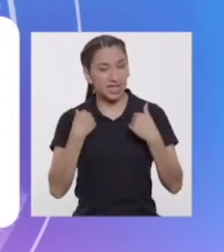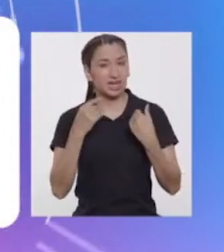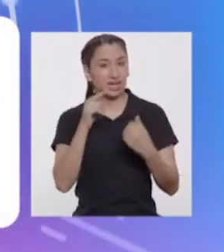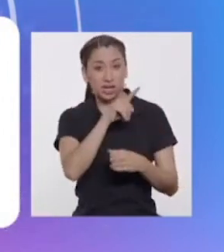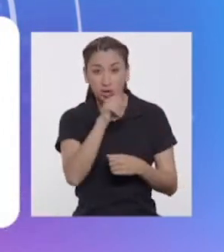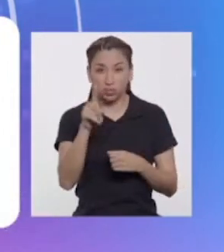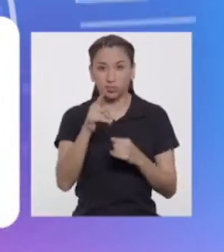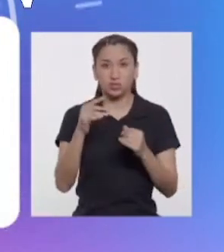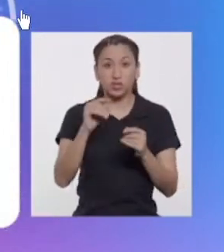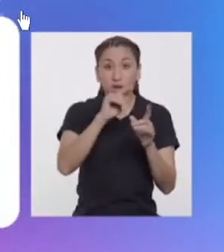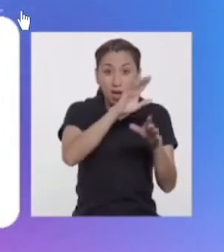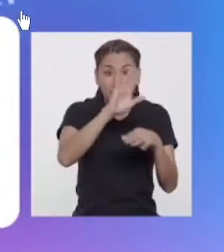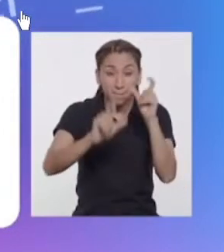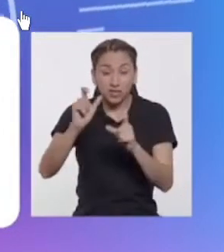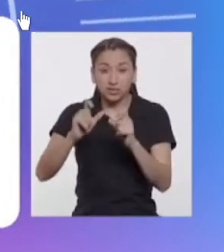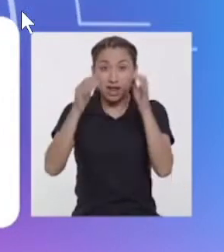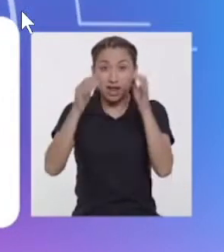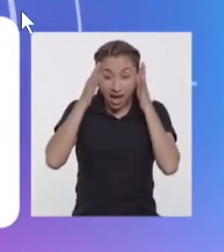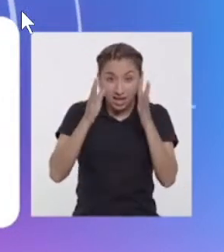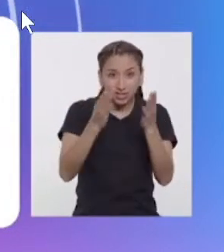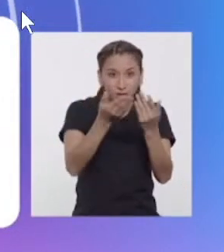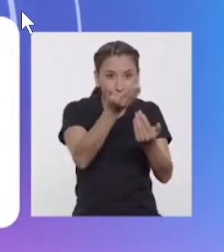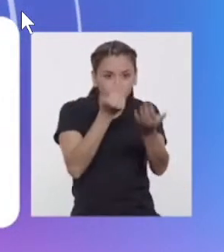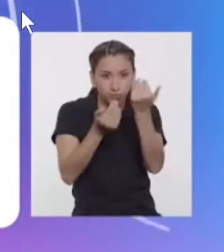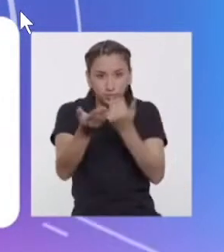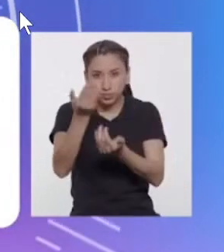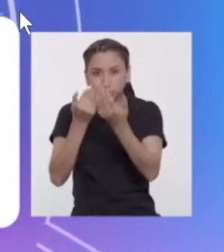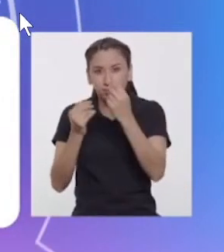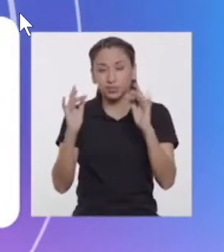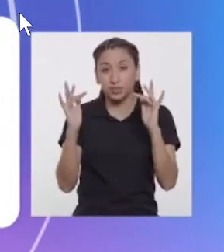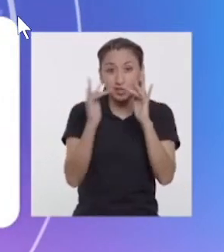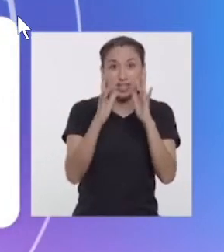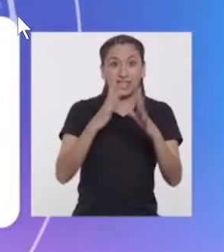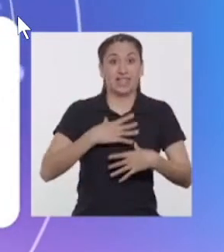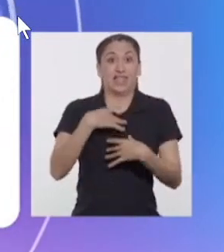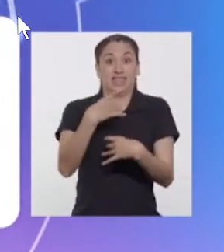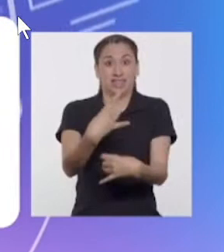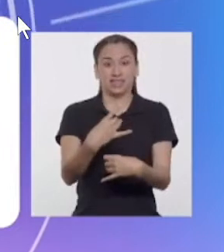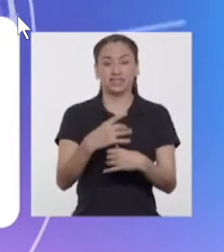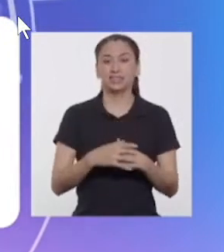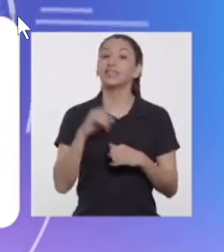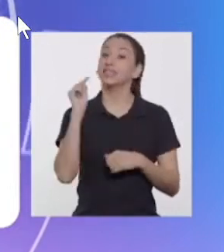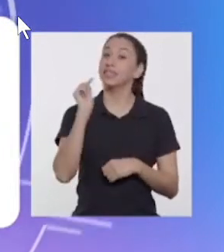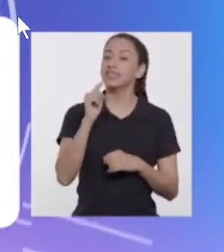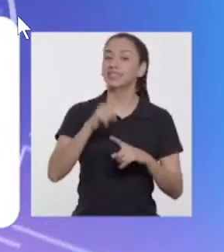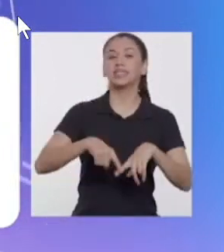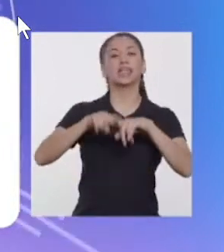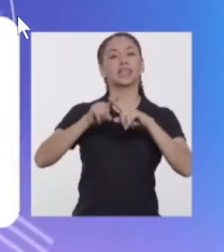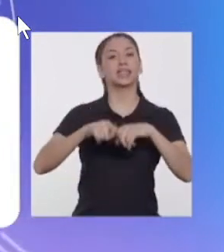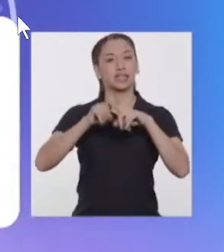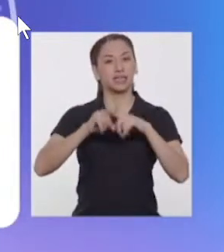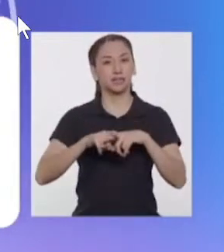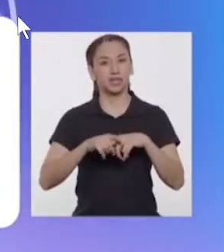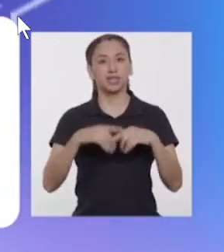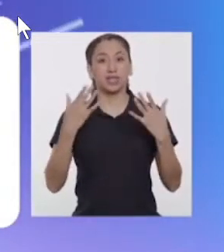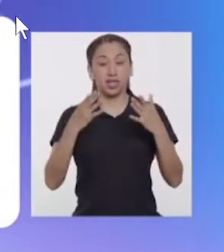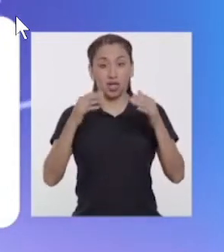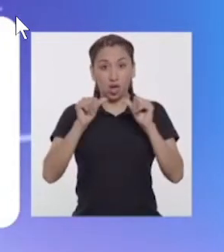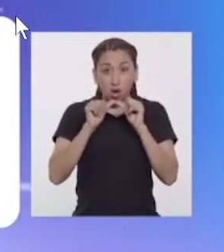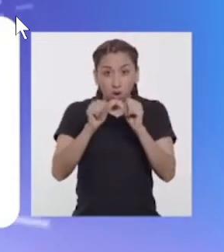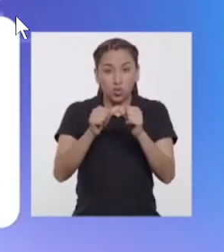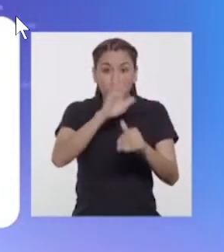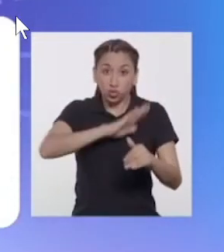debemos intentar captar toda su atención e interés. De eso depende que